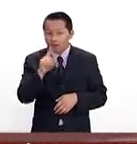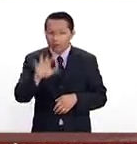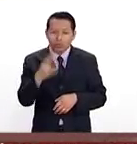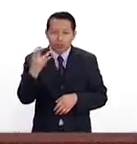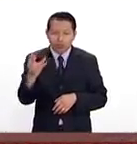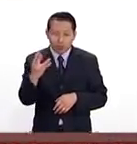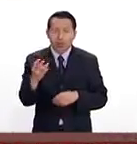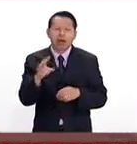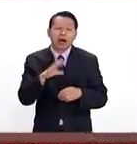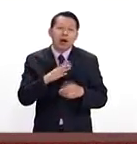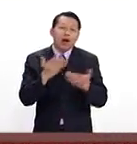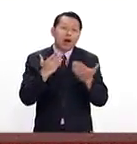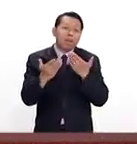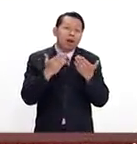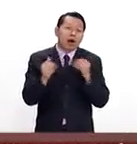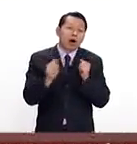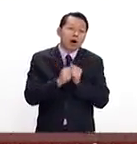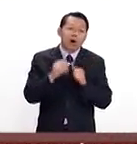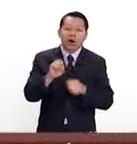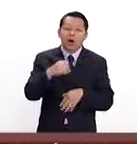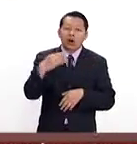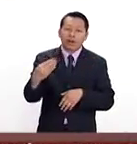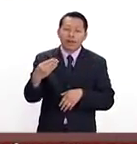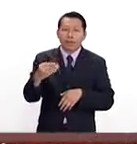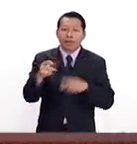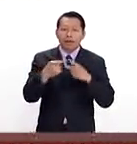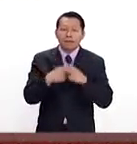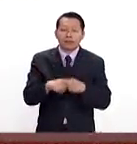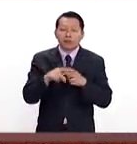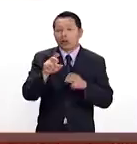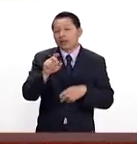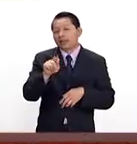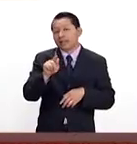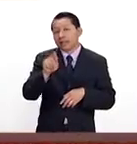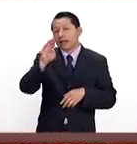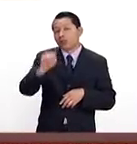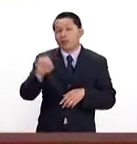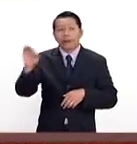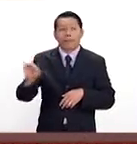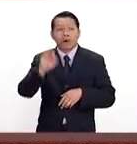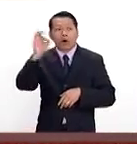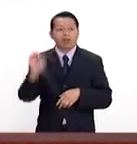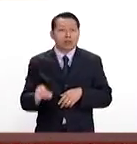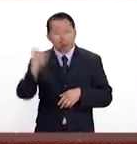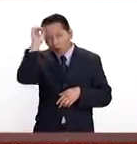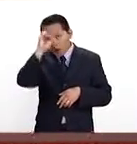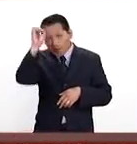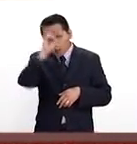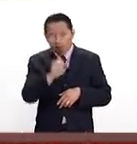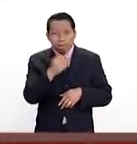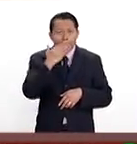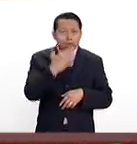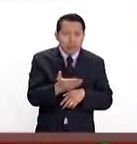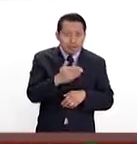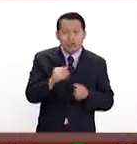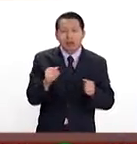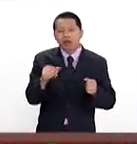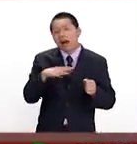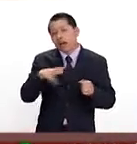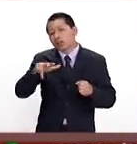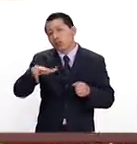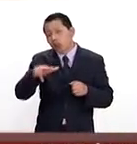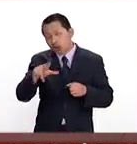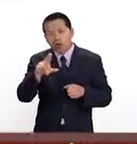54. Compárenlo, por ejemplo, con Barack Obama. Él entró con 79% de opinión favorable contra 18